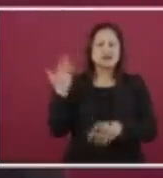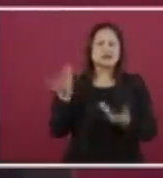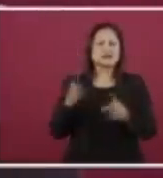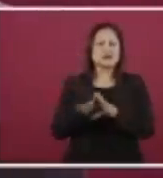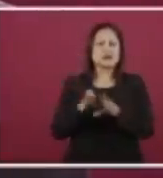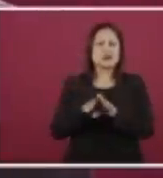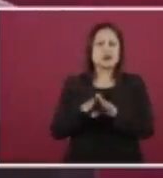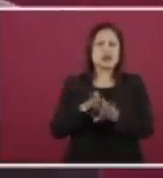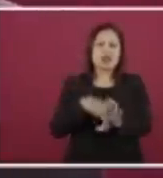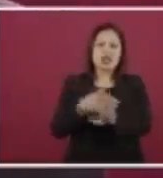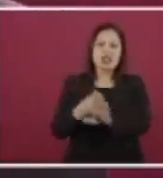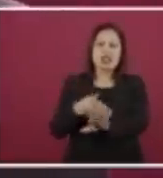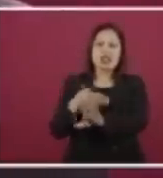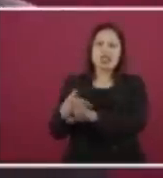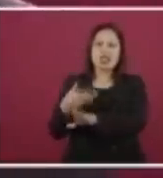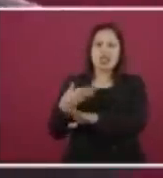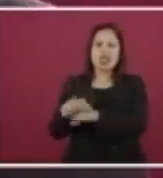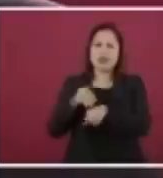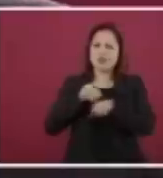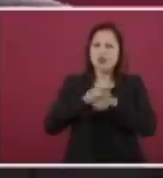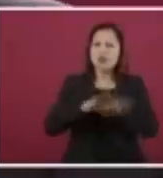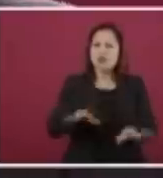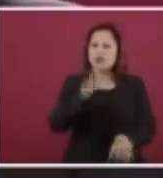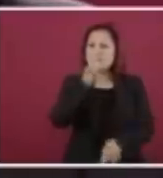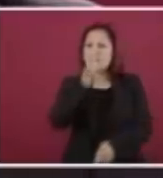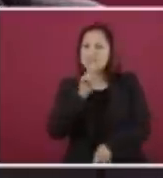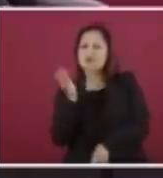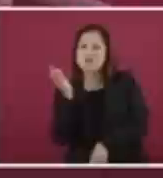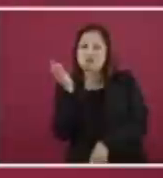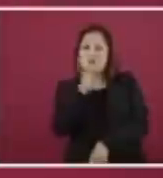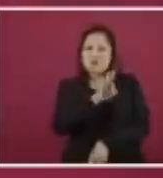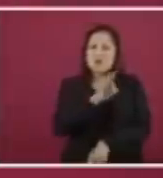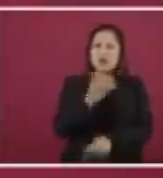guerra sucia, y no podía uno